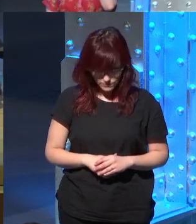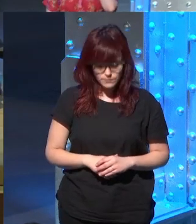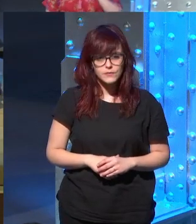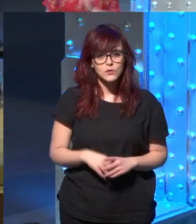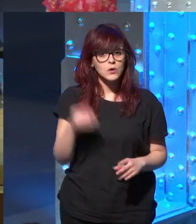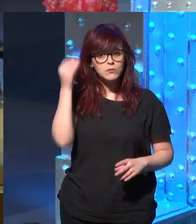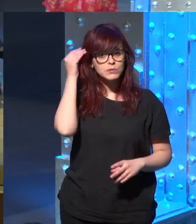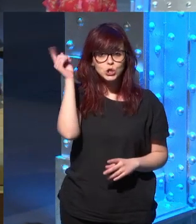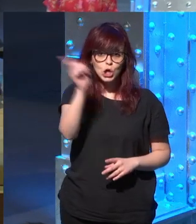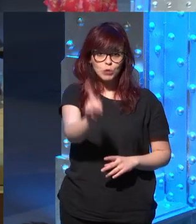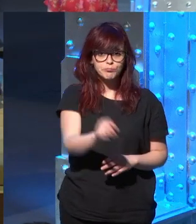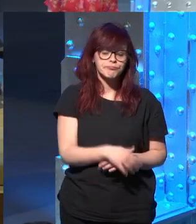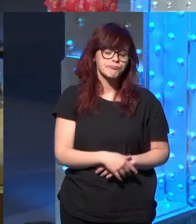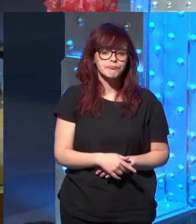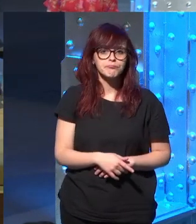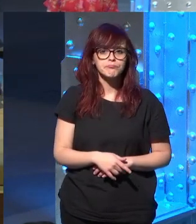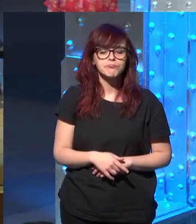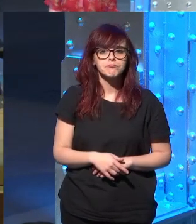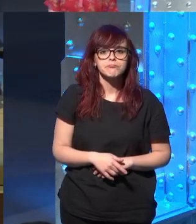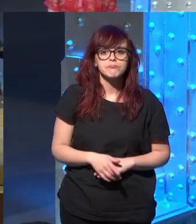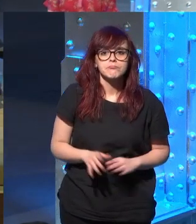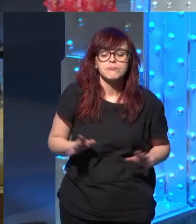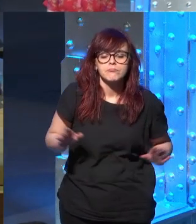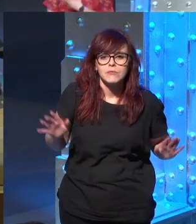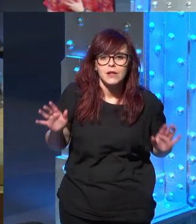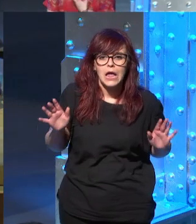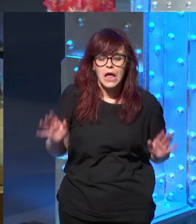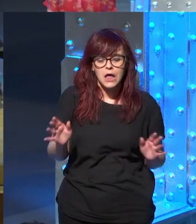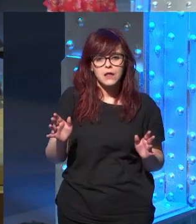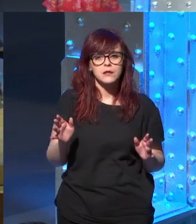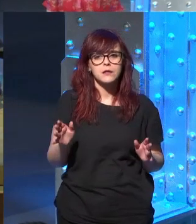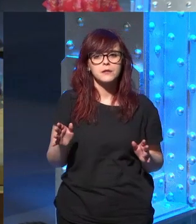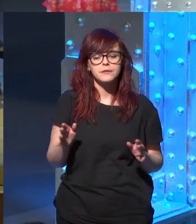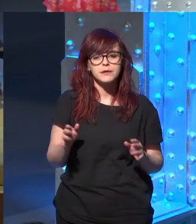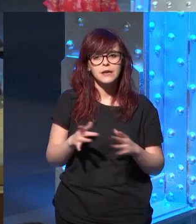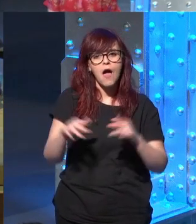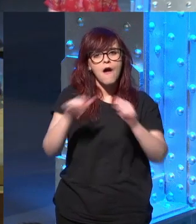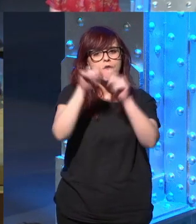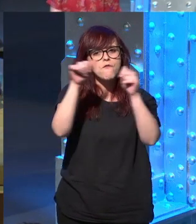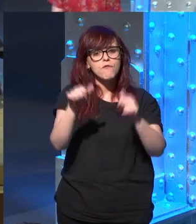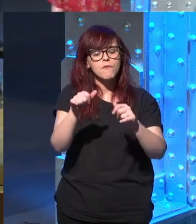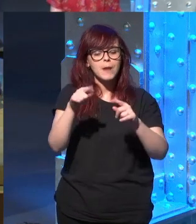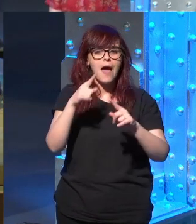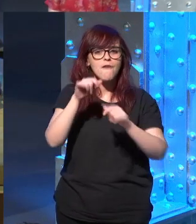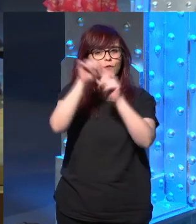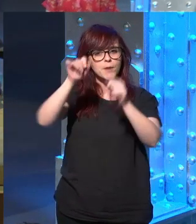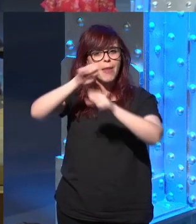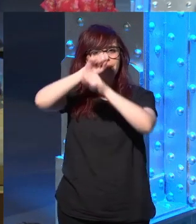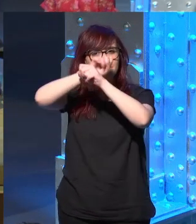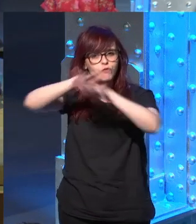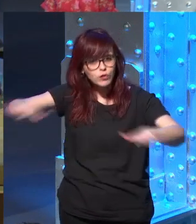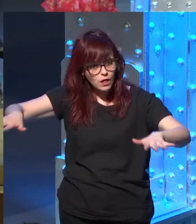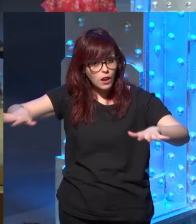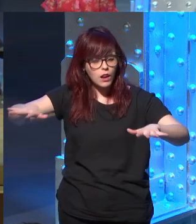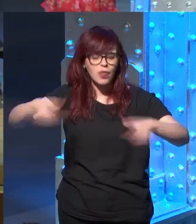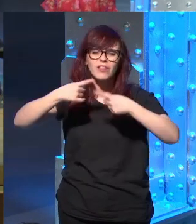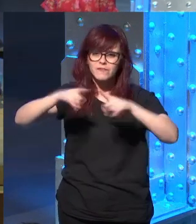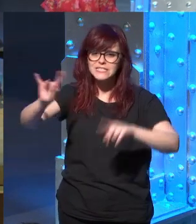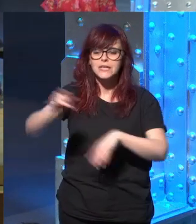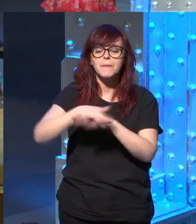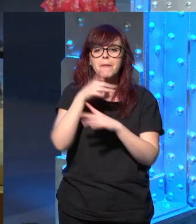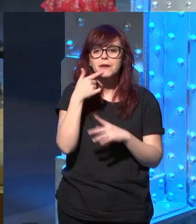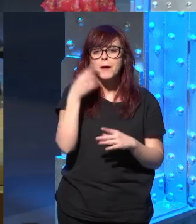Yo creo que no. Elena, ¿tú crees que no? Que desde luego la manera de difundirlo, sí. La pregunta siguiente será, ¿se